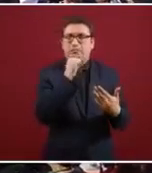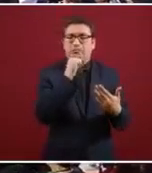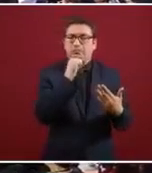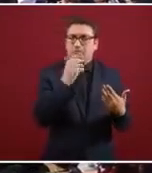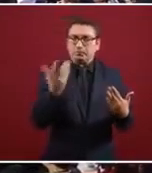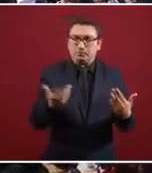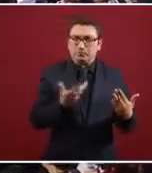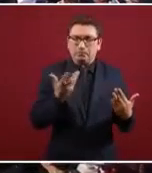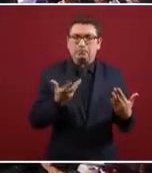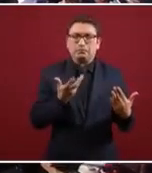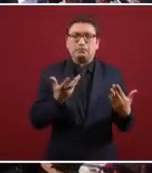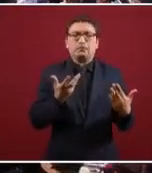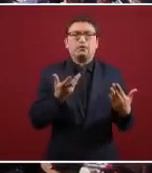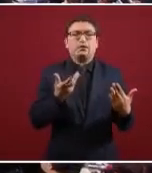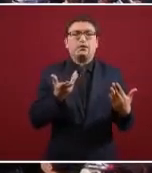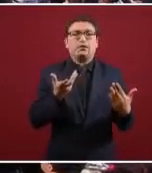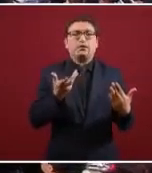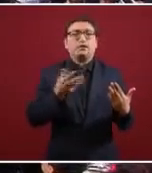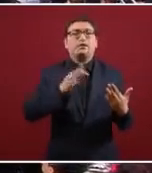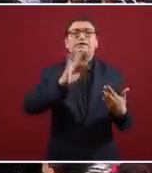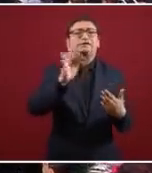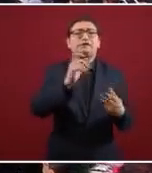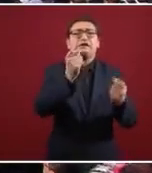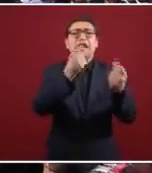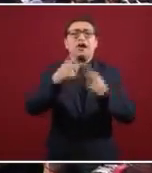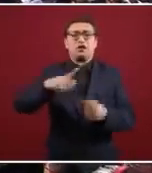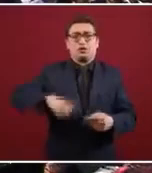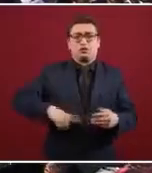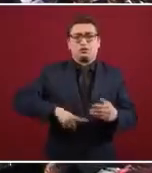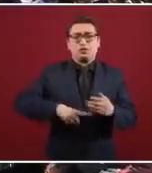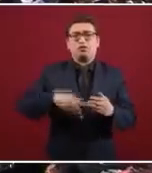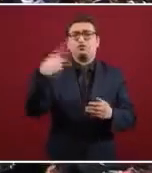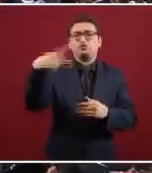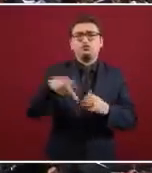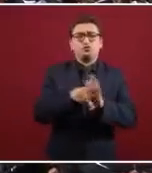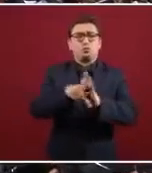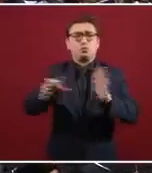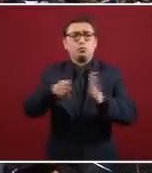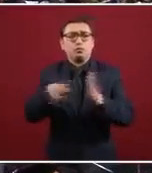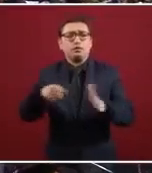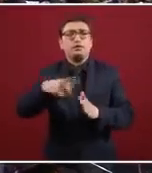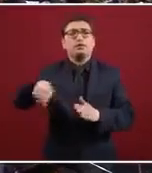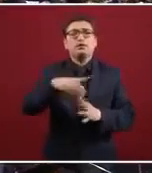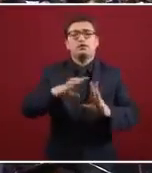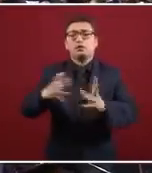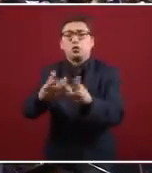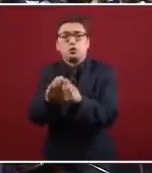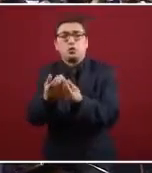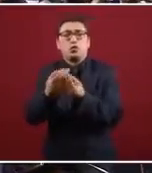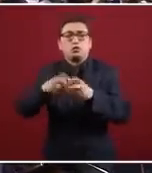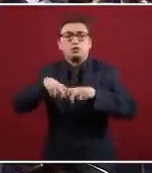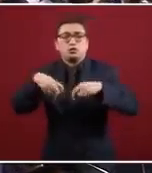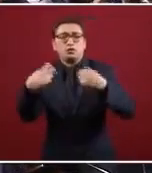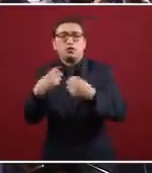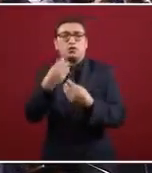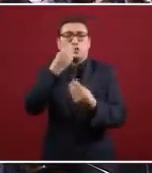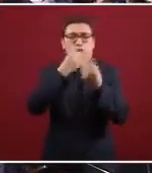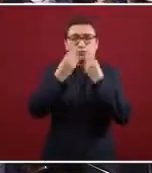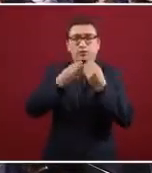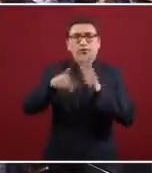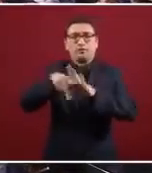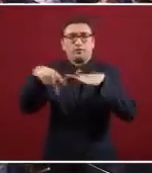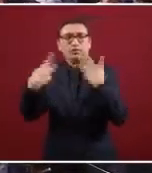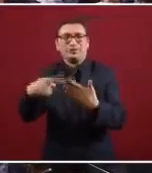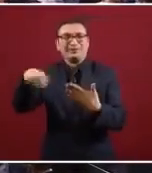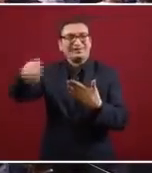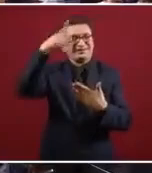ahí van los de prensas del gobierno desayunar a comer con los dueños de los periódicos